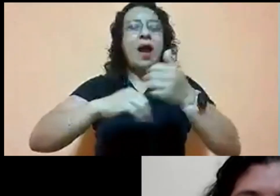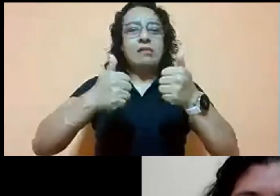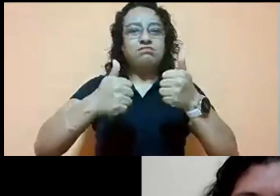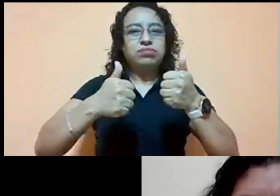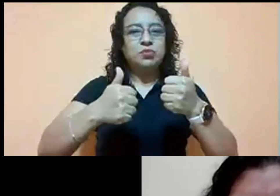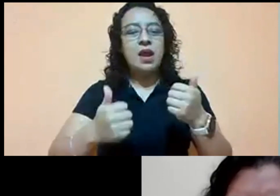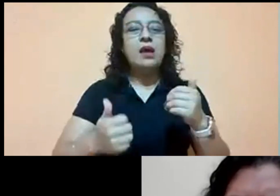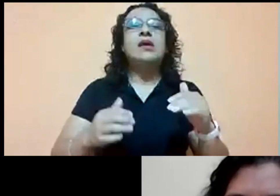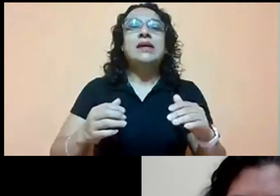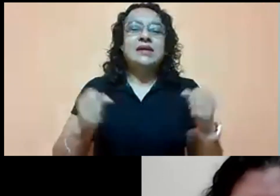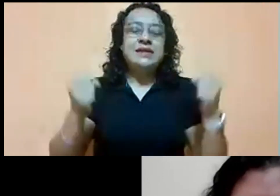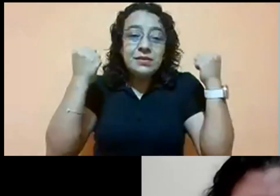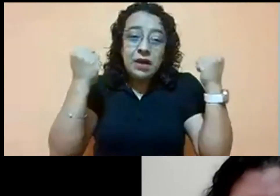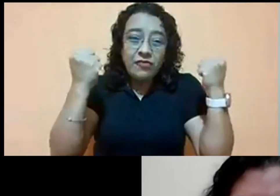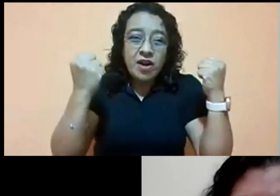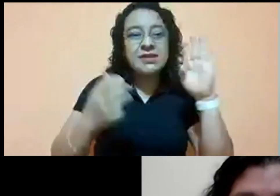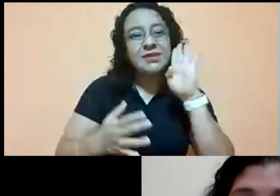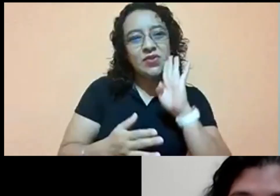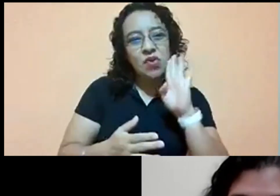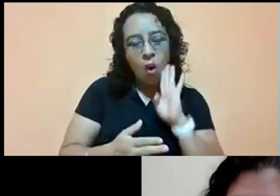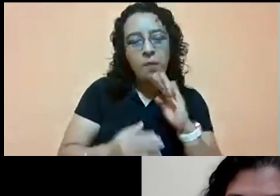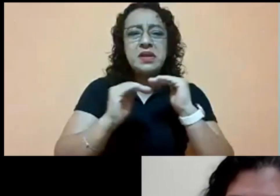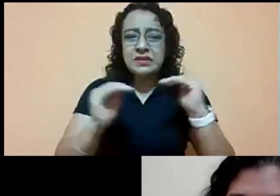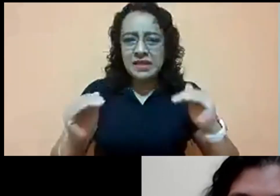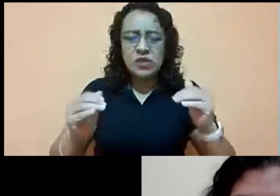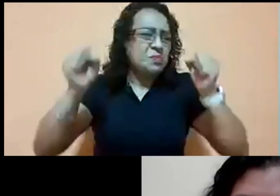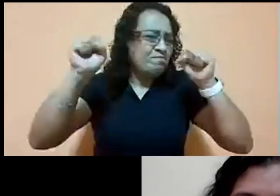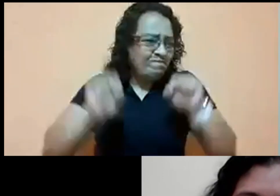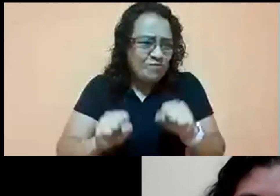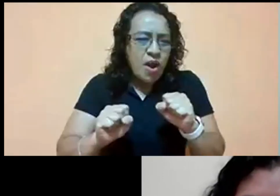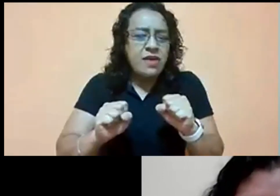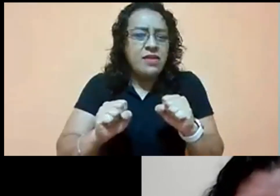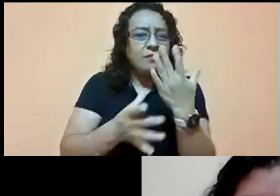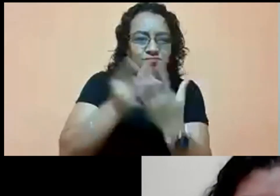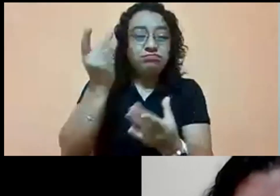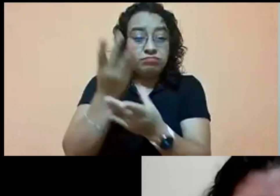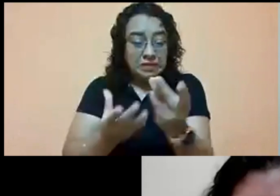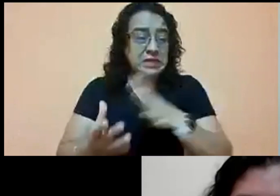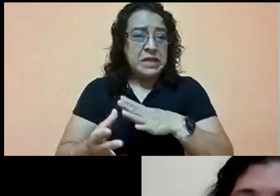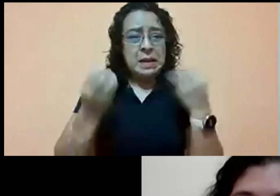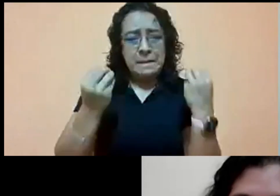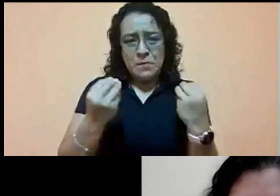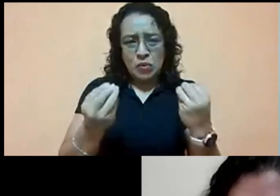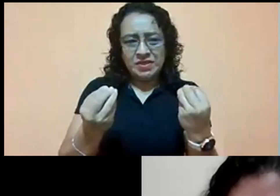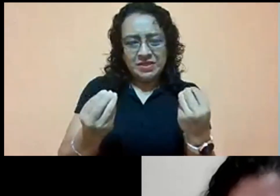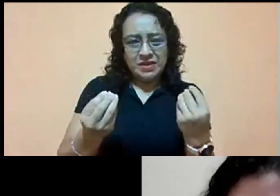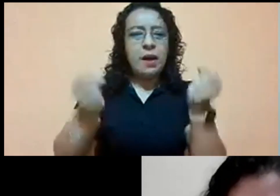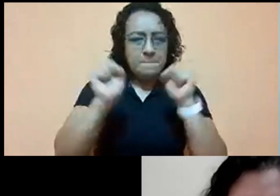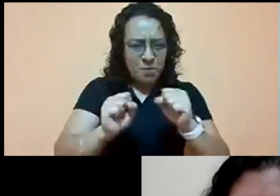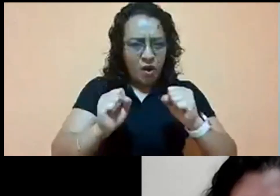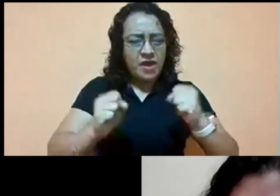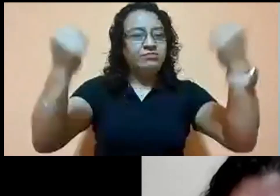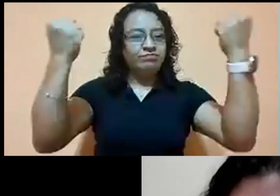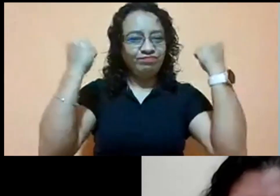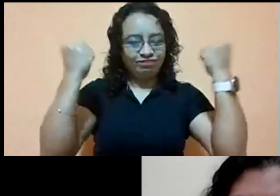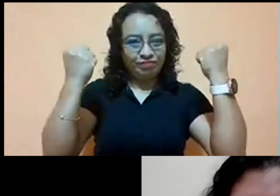con muchos talentos, con muchas habilidades, que día a día nosotros como personal docente se las aplaudimos